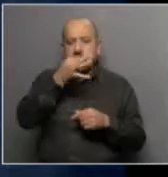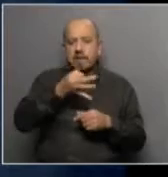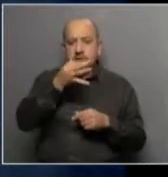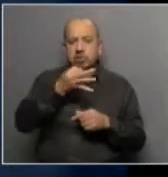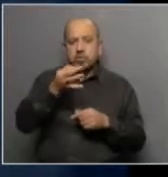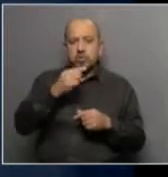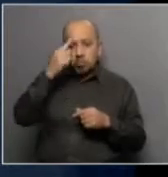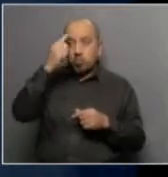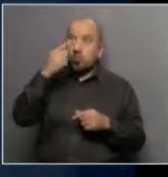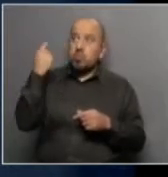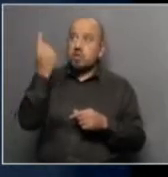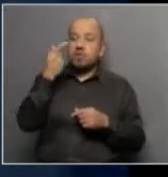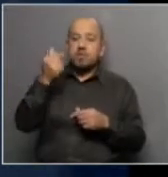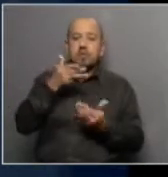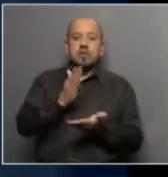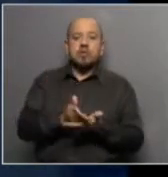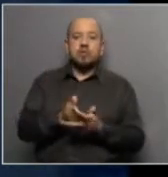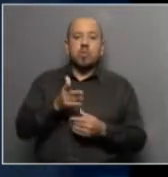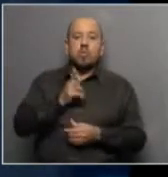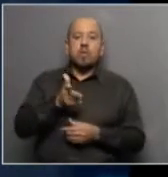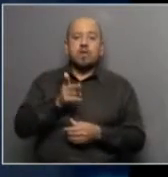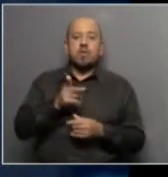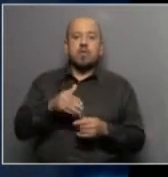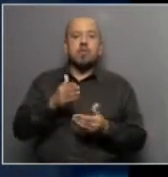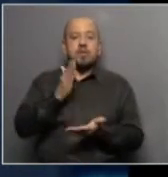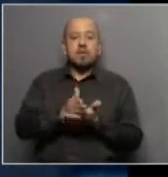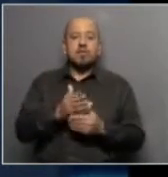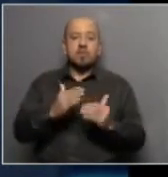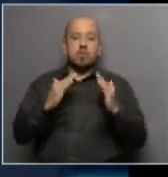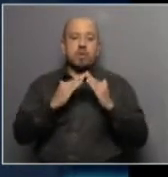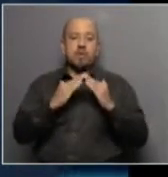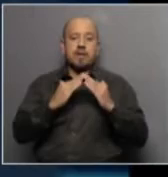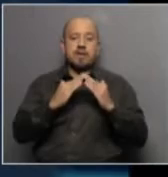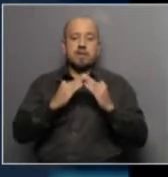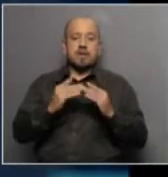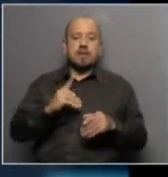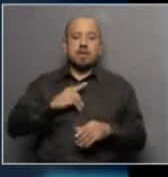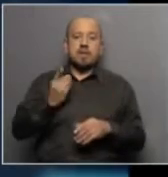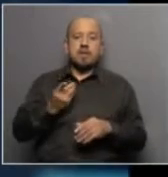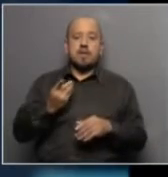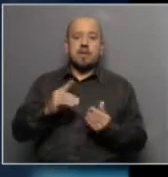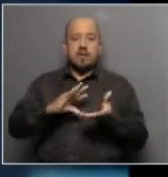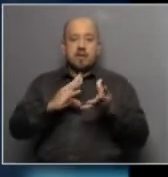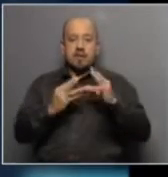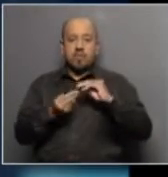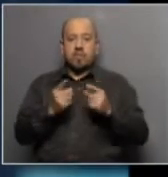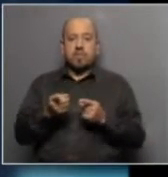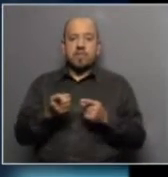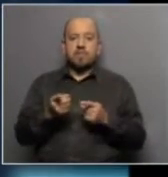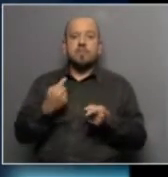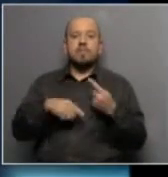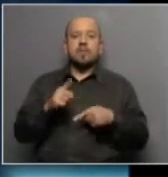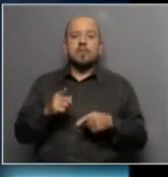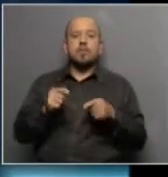Derechos Humanos aparece el derecho universal a una vivienda digna y adecuada. Son dos palabras que son muy fuertes y muy claras también. ¿Pero